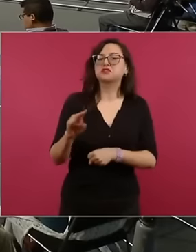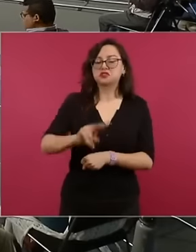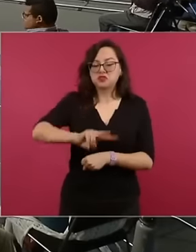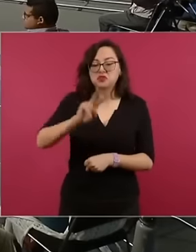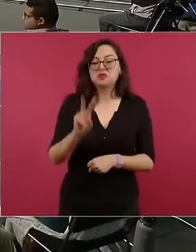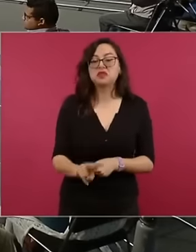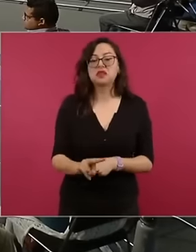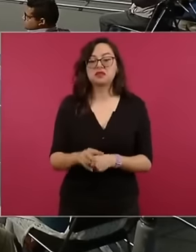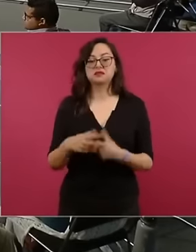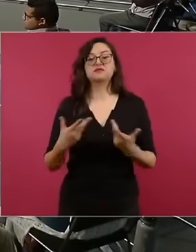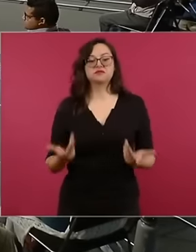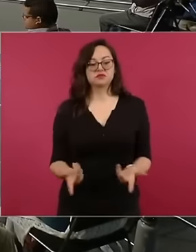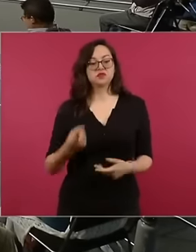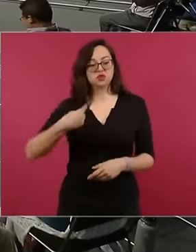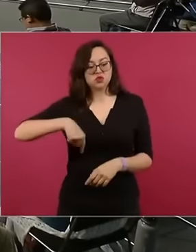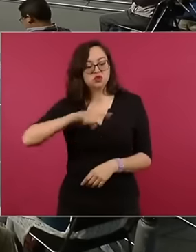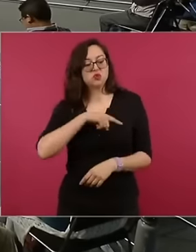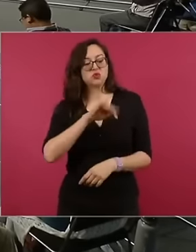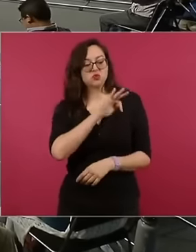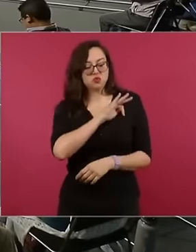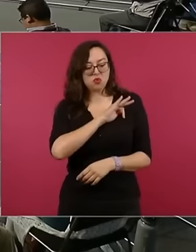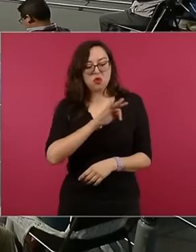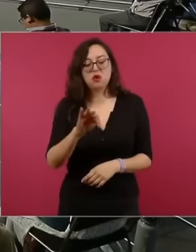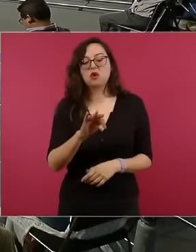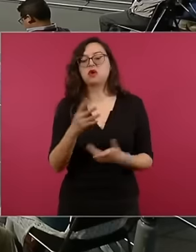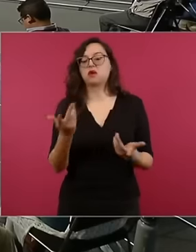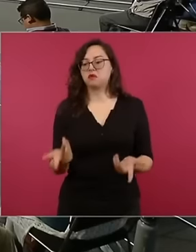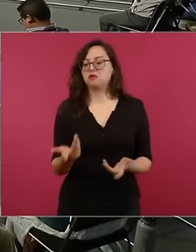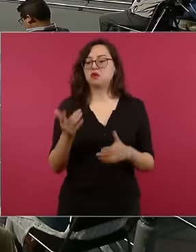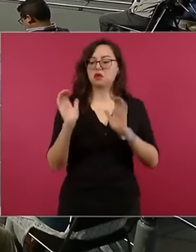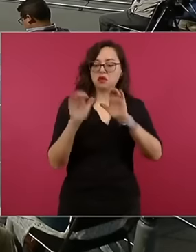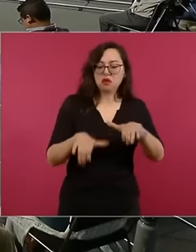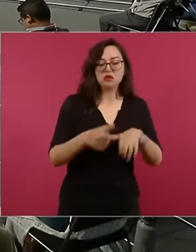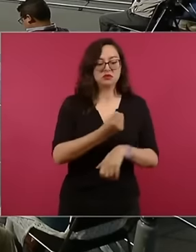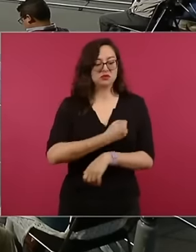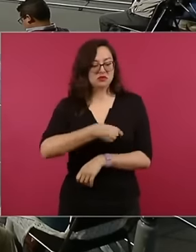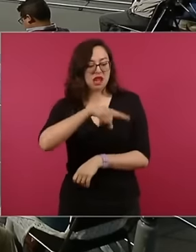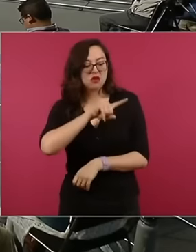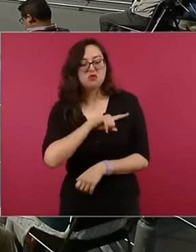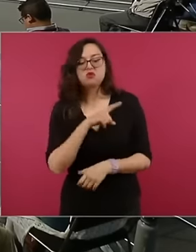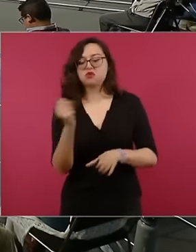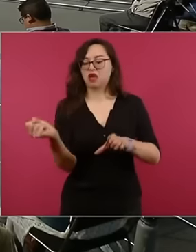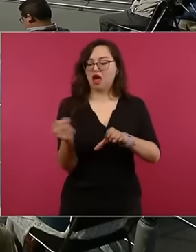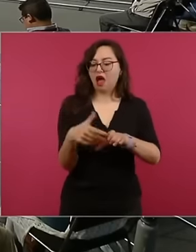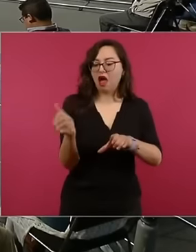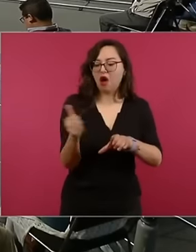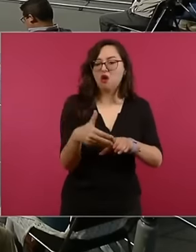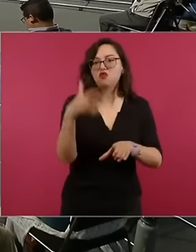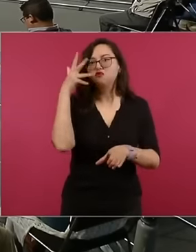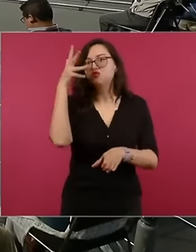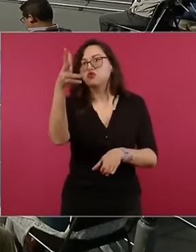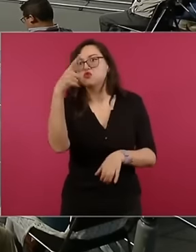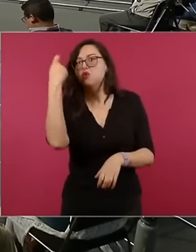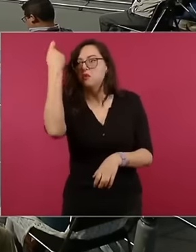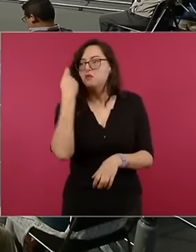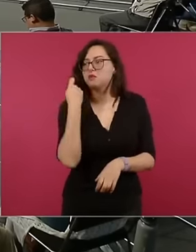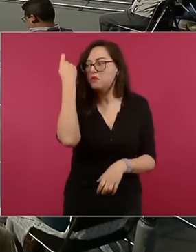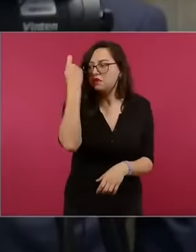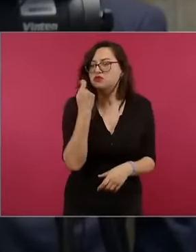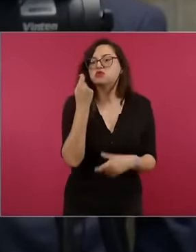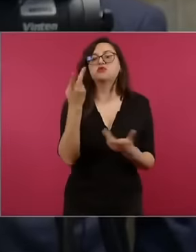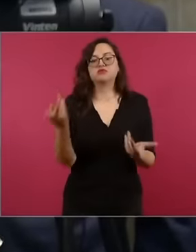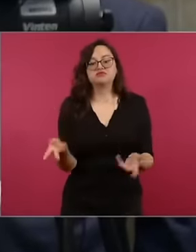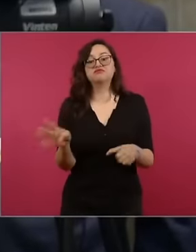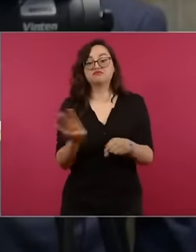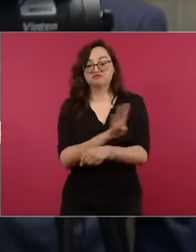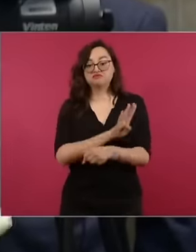abonos o ahorro, perdón, para el retiro, pensión por invalidez, fondos para el retiro y, bueno, diversos beneficios que sí, quienes